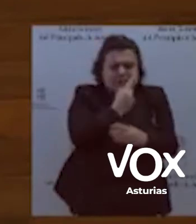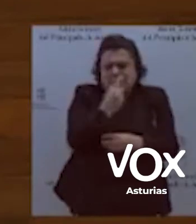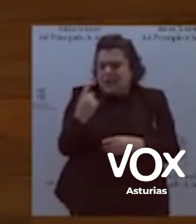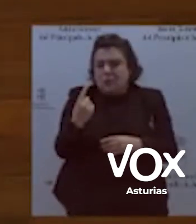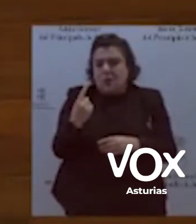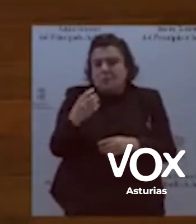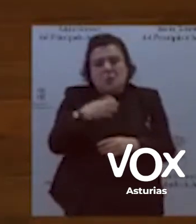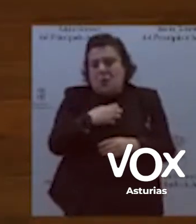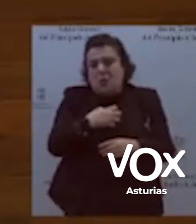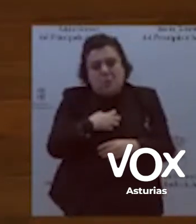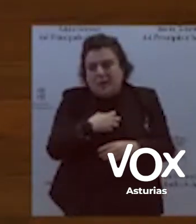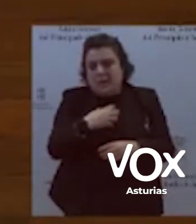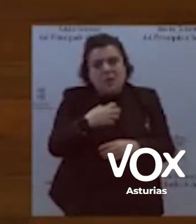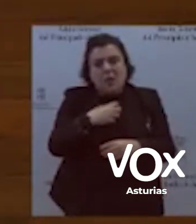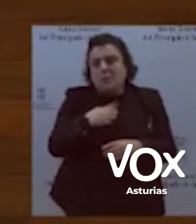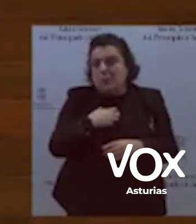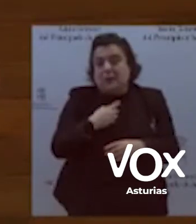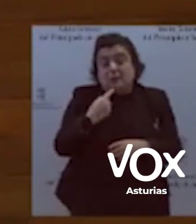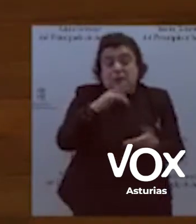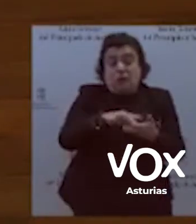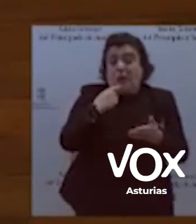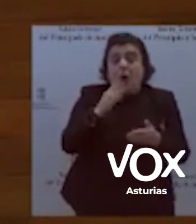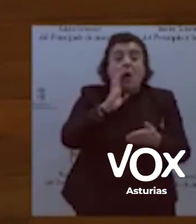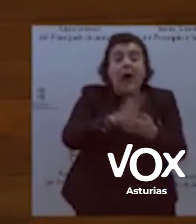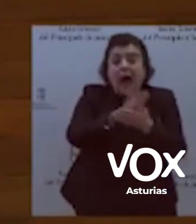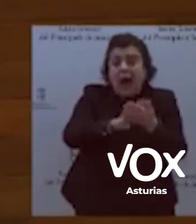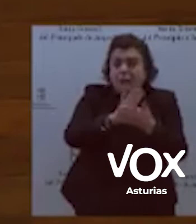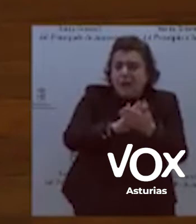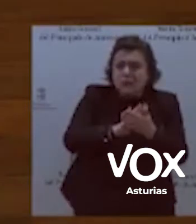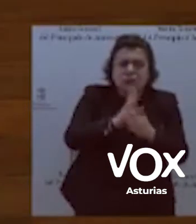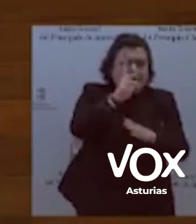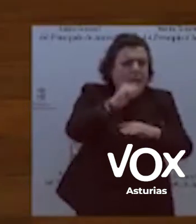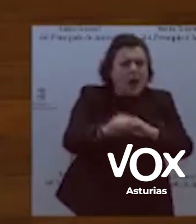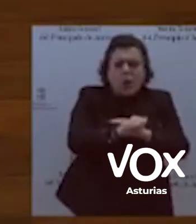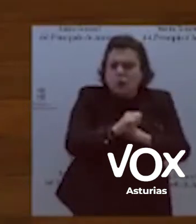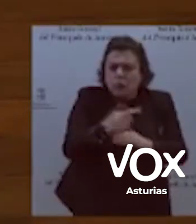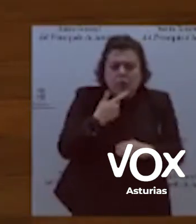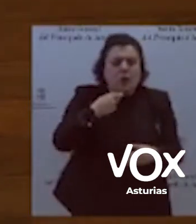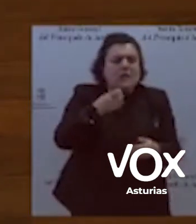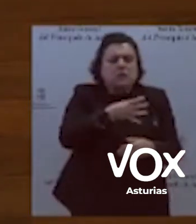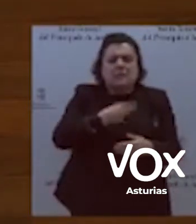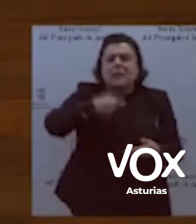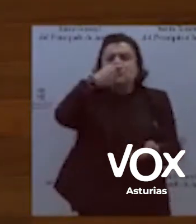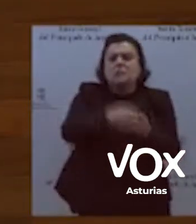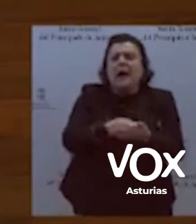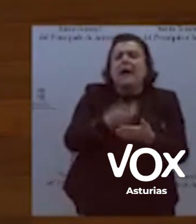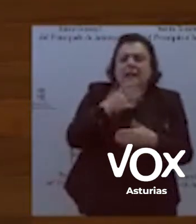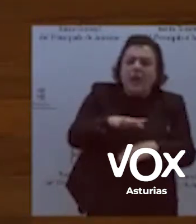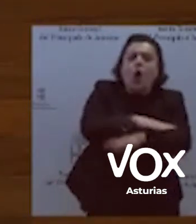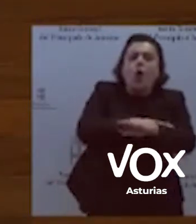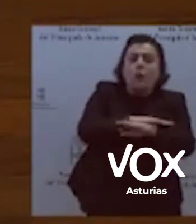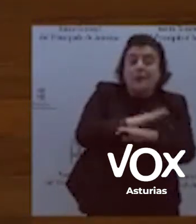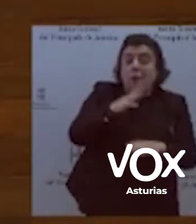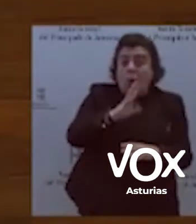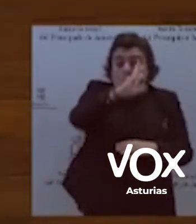afirmaciones de Vox sobre la corrupción en los sindicatos pagados por el gobierno, porque cada uno de los robos, de los fraudes y de las